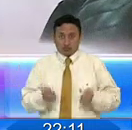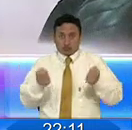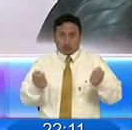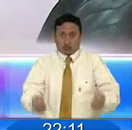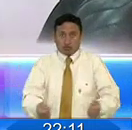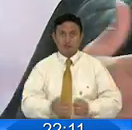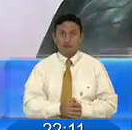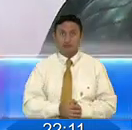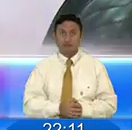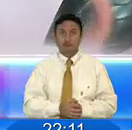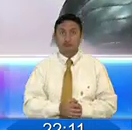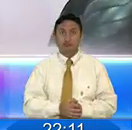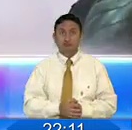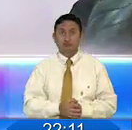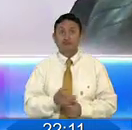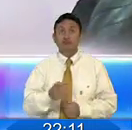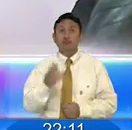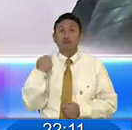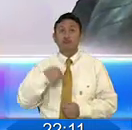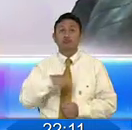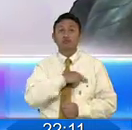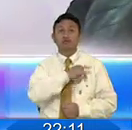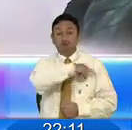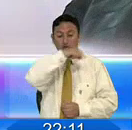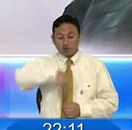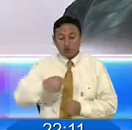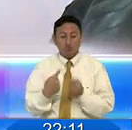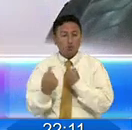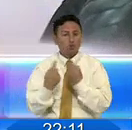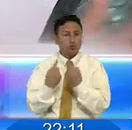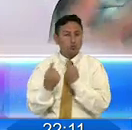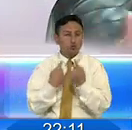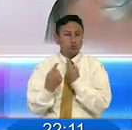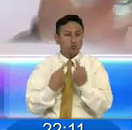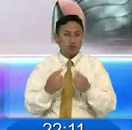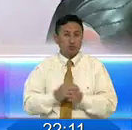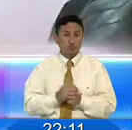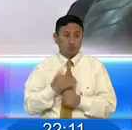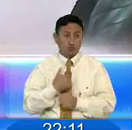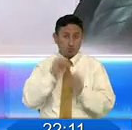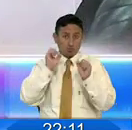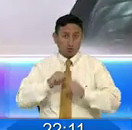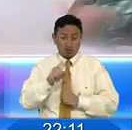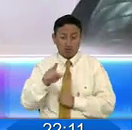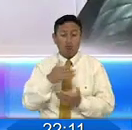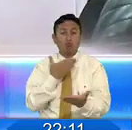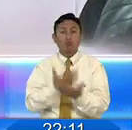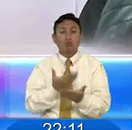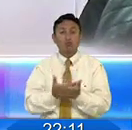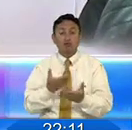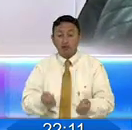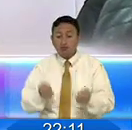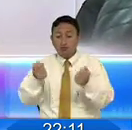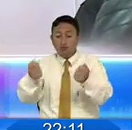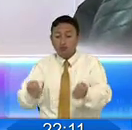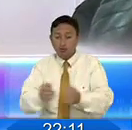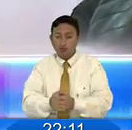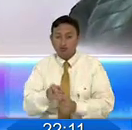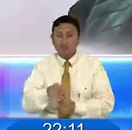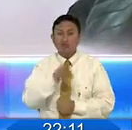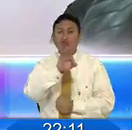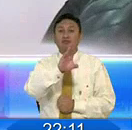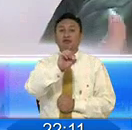nosotros nos mantendremos en la mesa de diálogo para nosotros también ir con una propuesta que estamos construyendo como